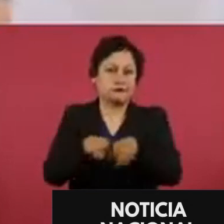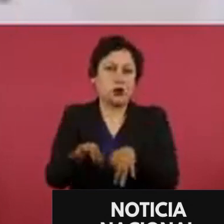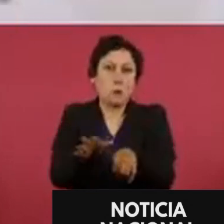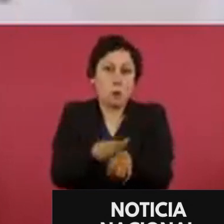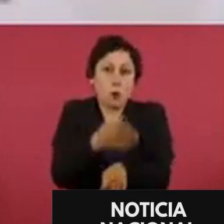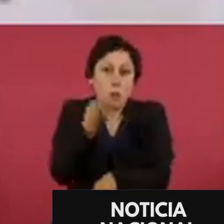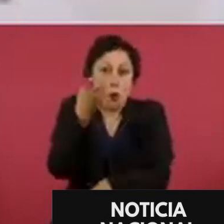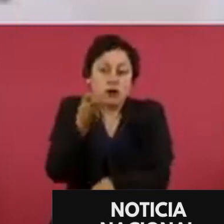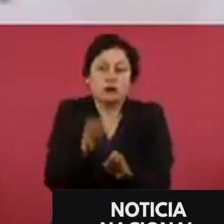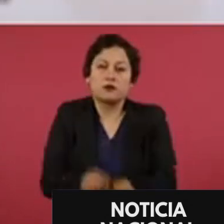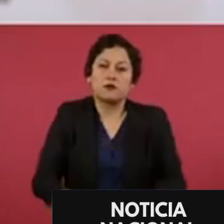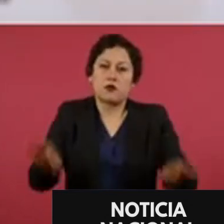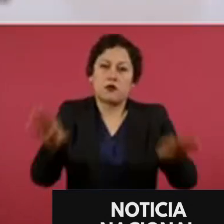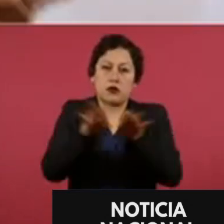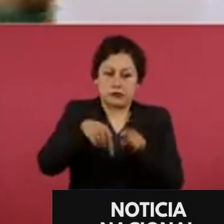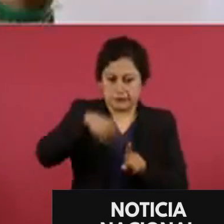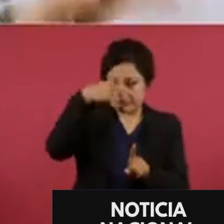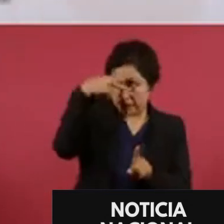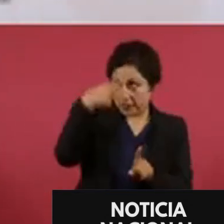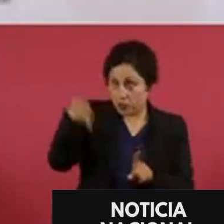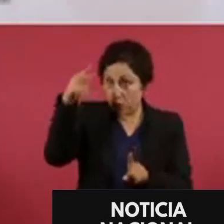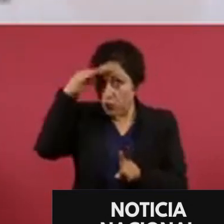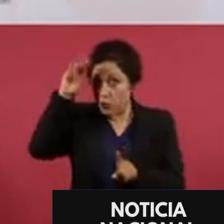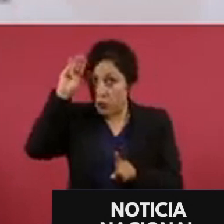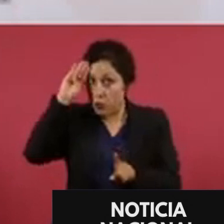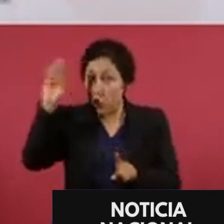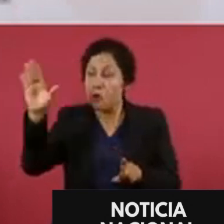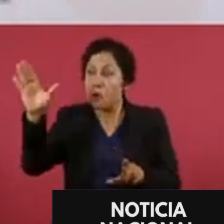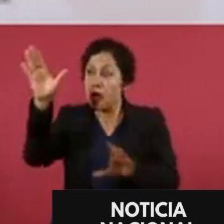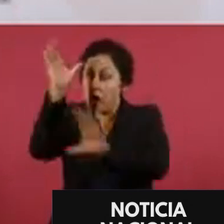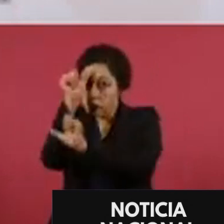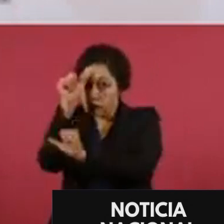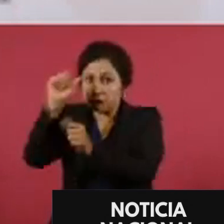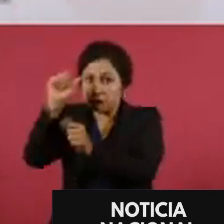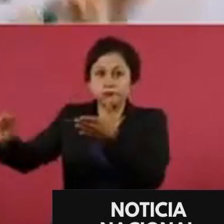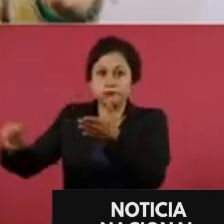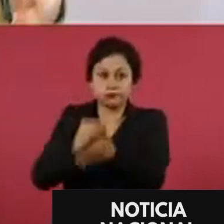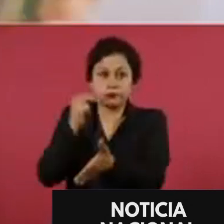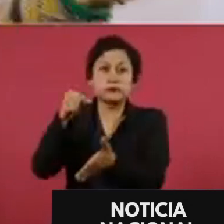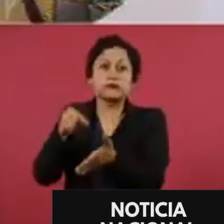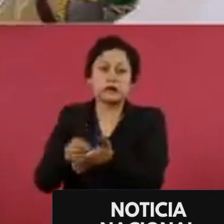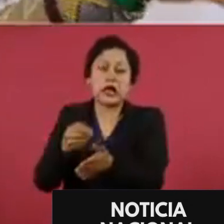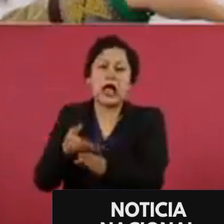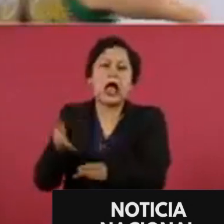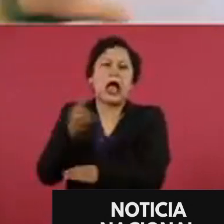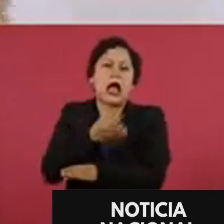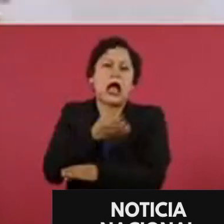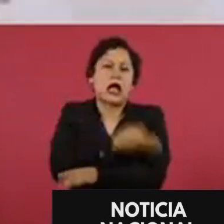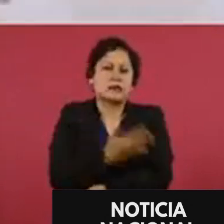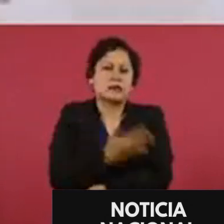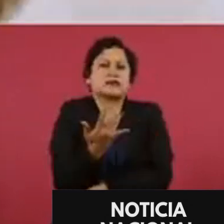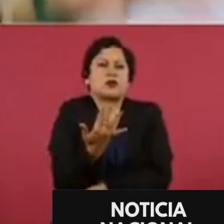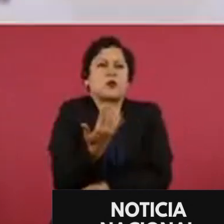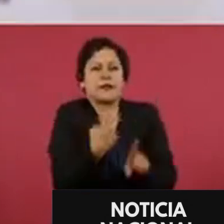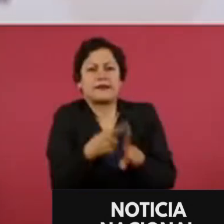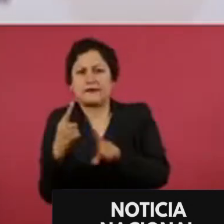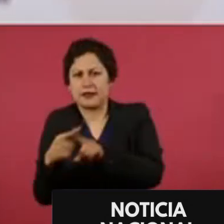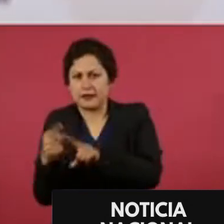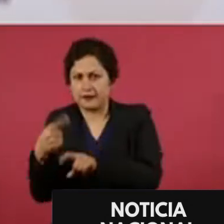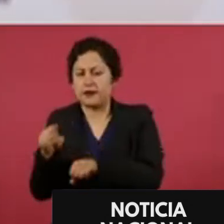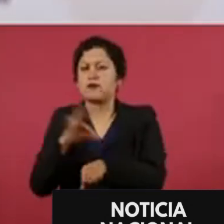en el último convenio, además de los 950 médicas y médicos que ya están laborando en